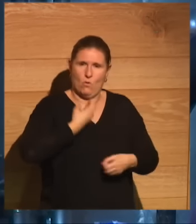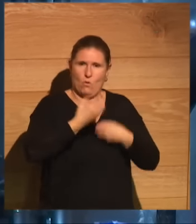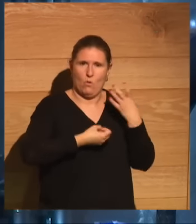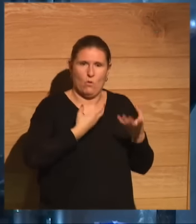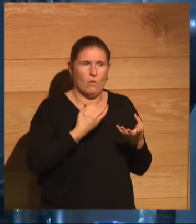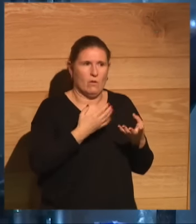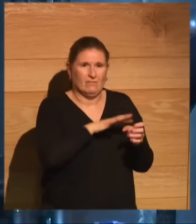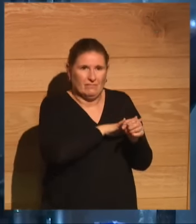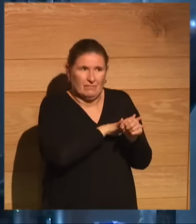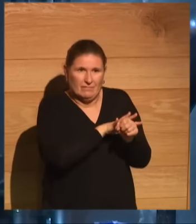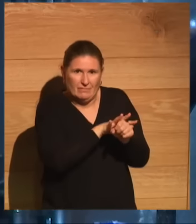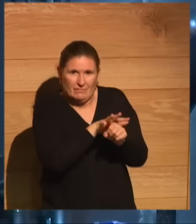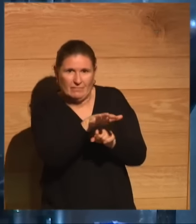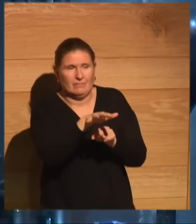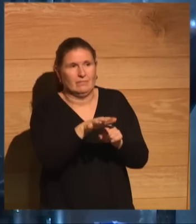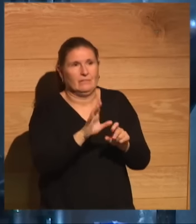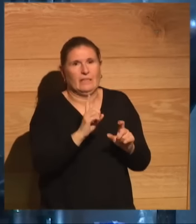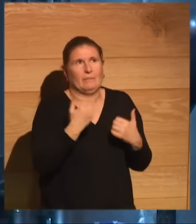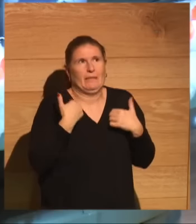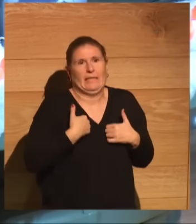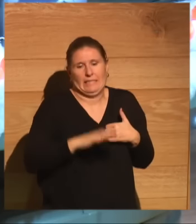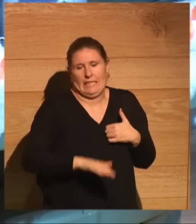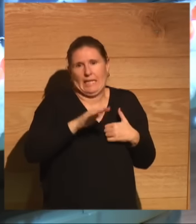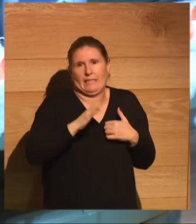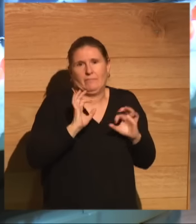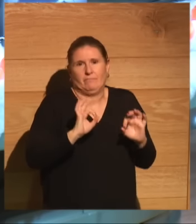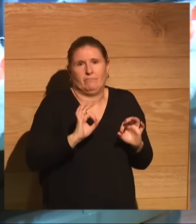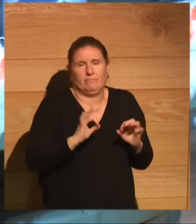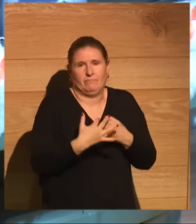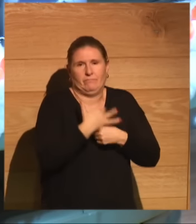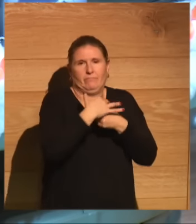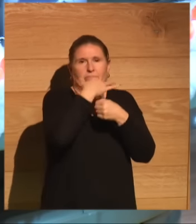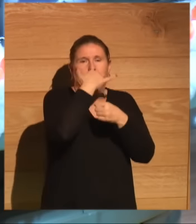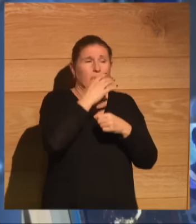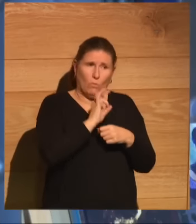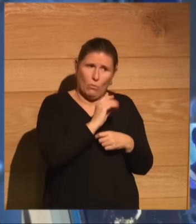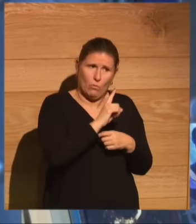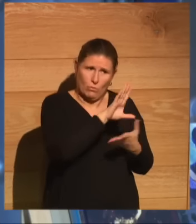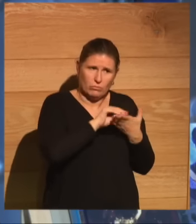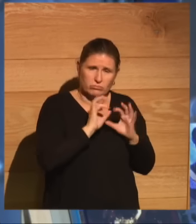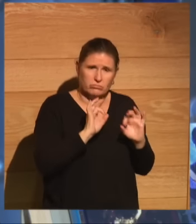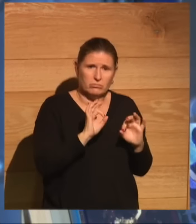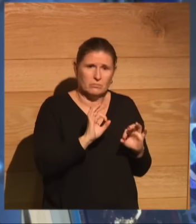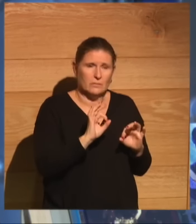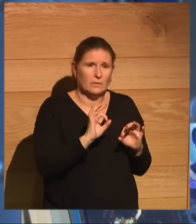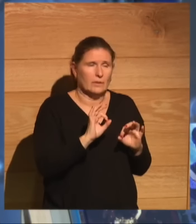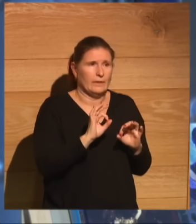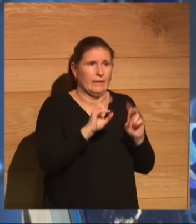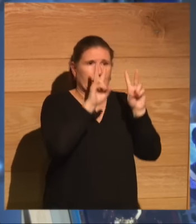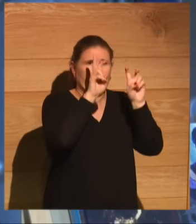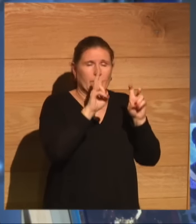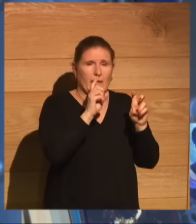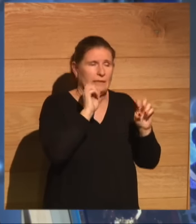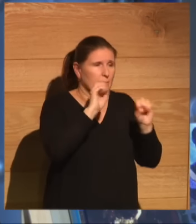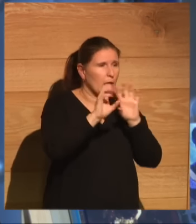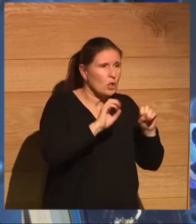hacemos con eso? O sea, no puedes escapar de quién eres tampoco, ¿no? No, y además él lo hace, y él se trae su universo expresionista y efectivamente lo